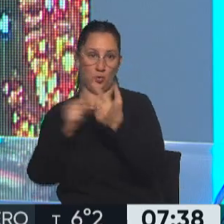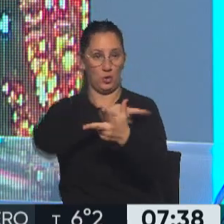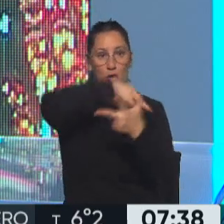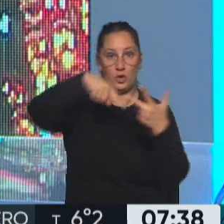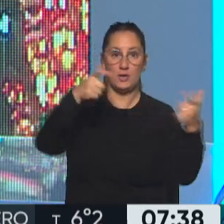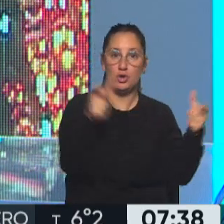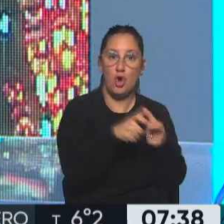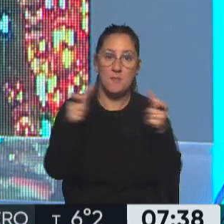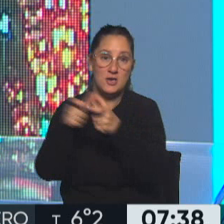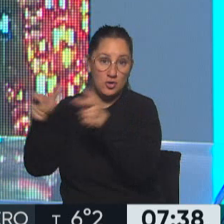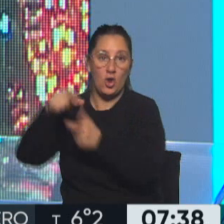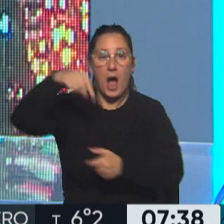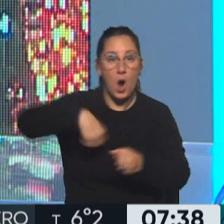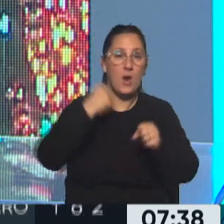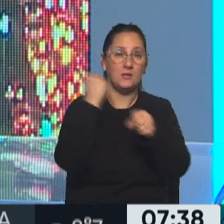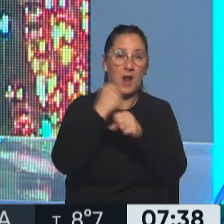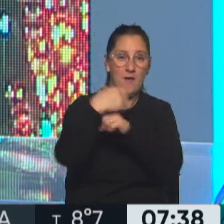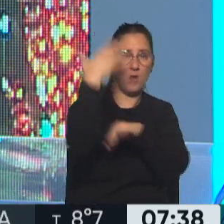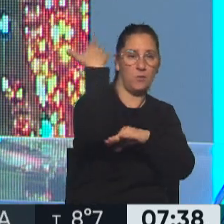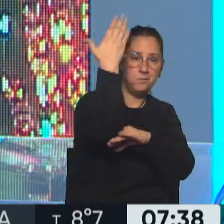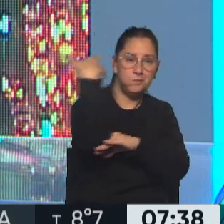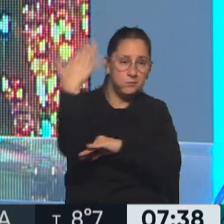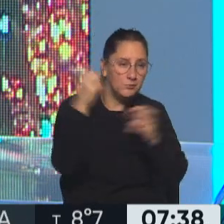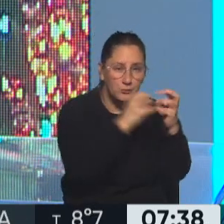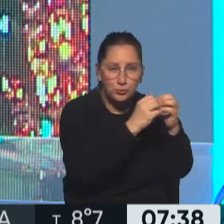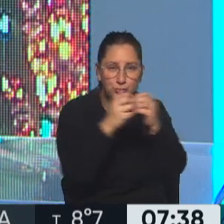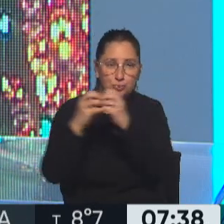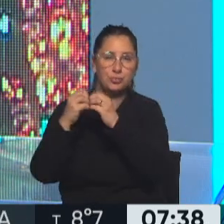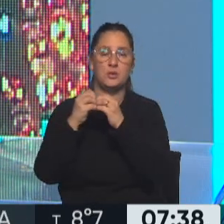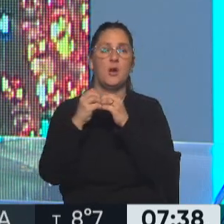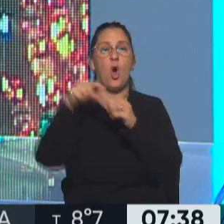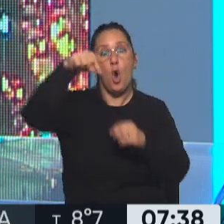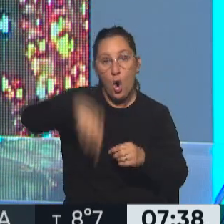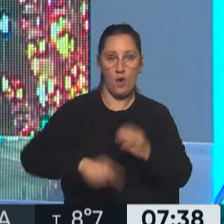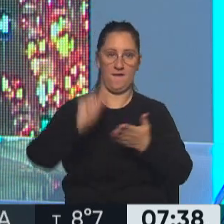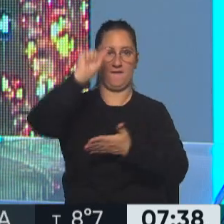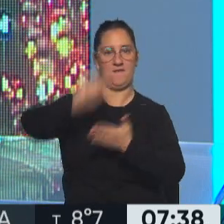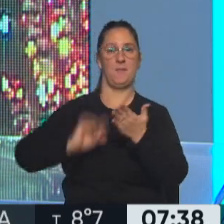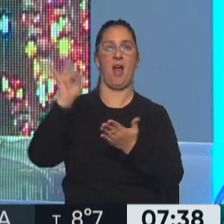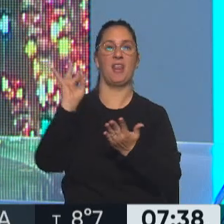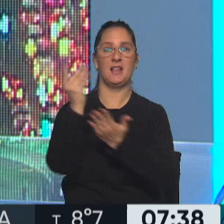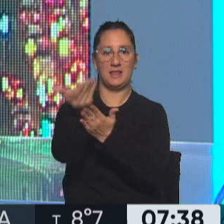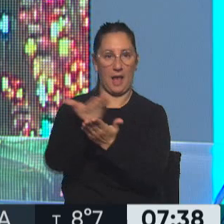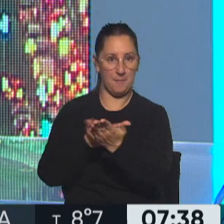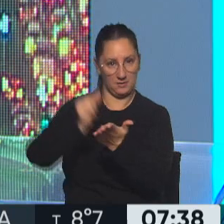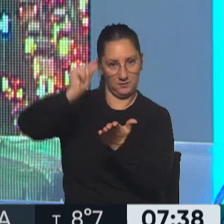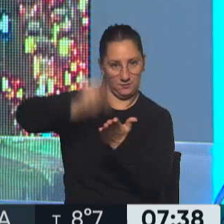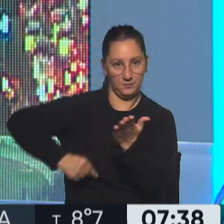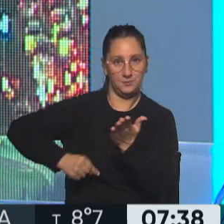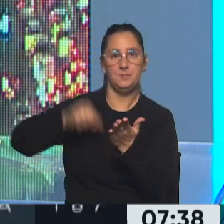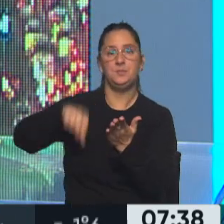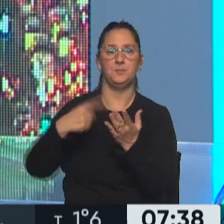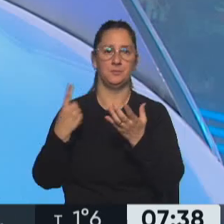comisiones que están trabajando en plenario, que hoy estarían firmando el dictamen y lograron finalmente